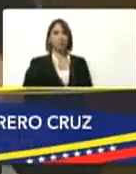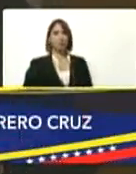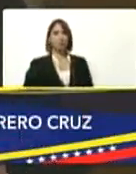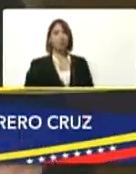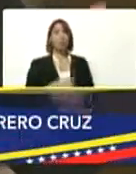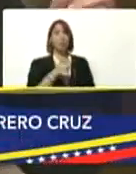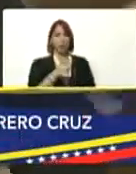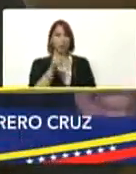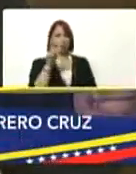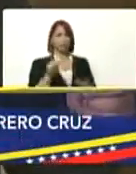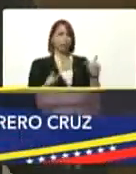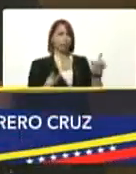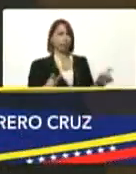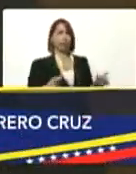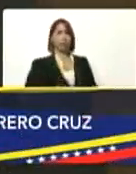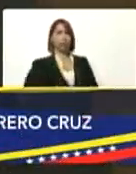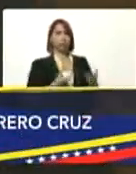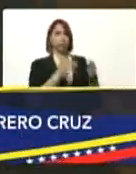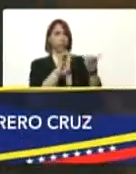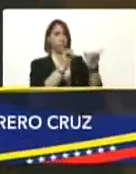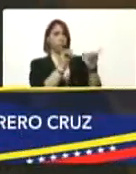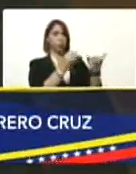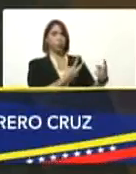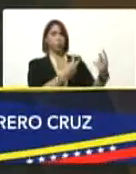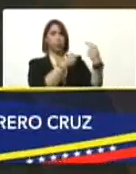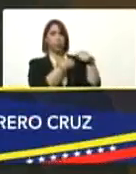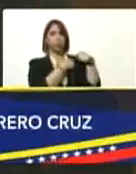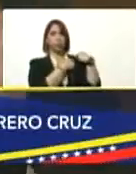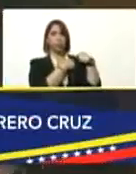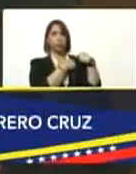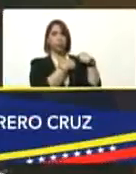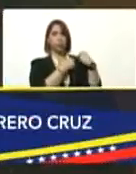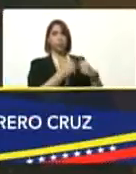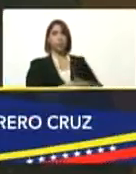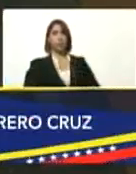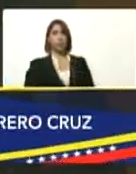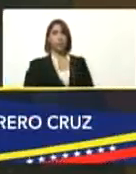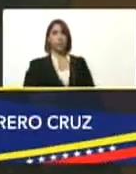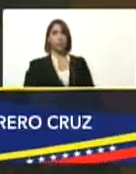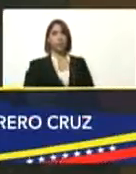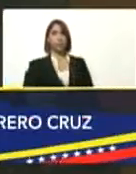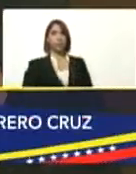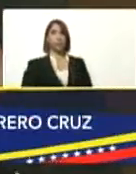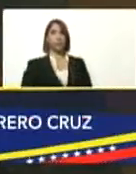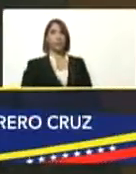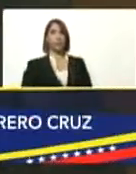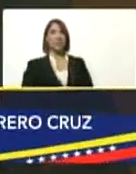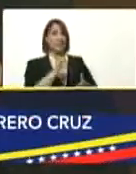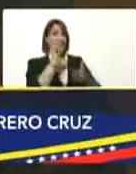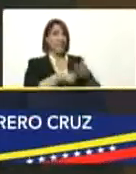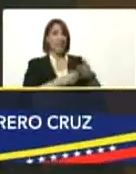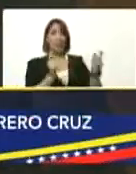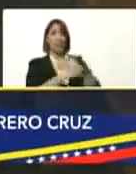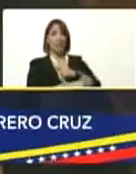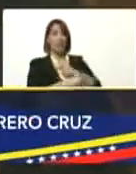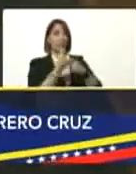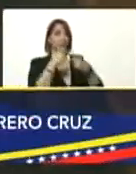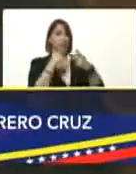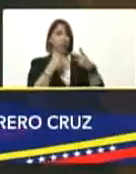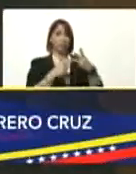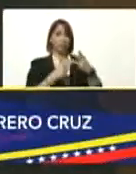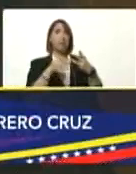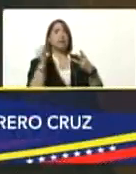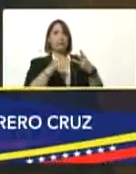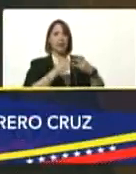fueron después refrendadas por usted y el general de ejército, sin cambiar eso, realmente los tiempos sí